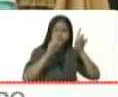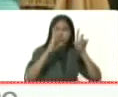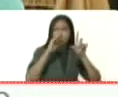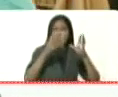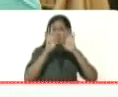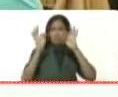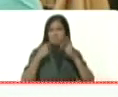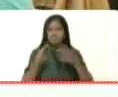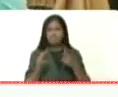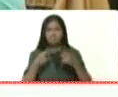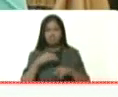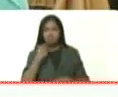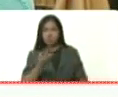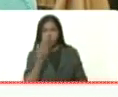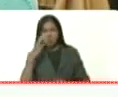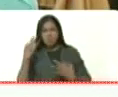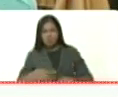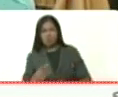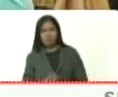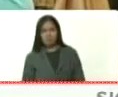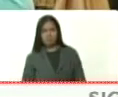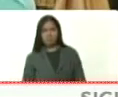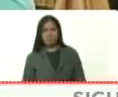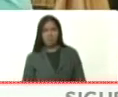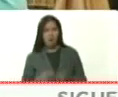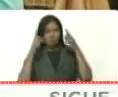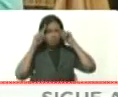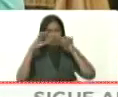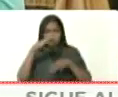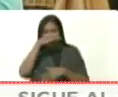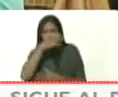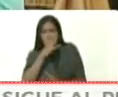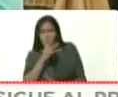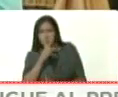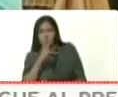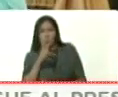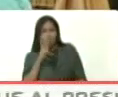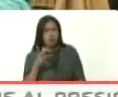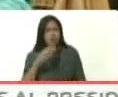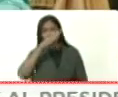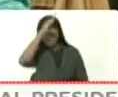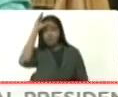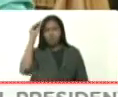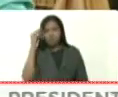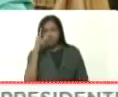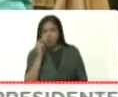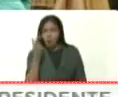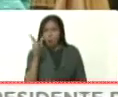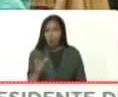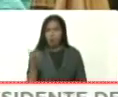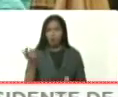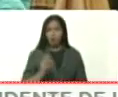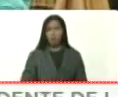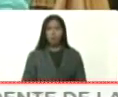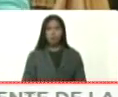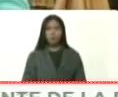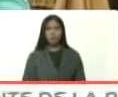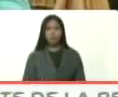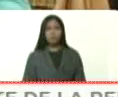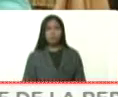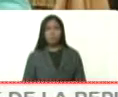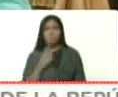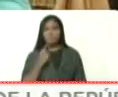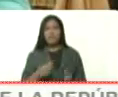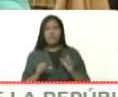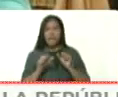forma, diabólico, sucio, muy perverso, Donald Trump, muy perverso, señor Donald Trump. Va a quedar